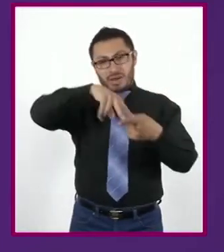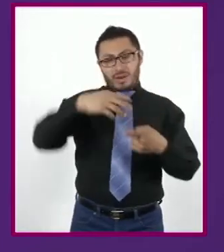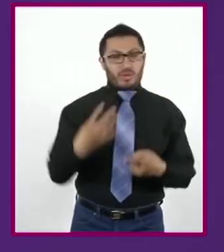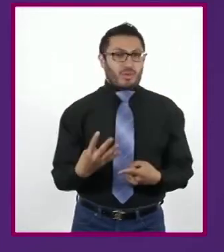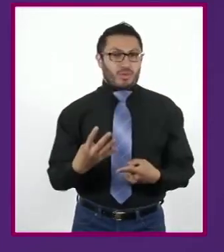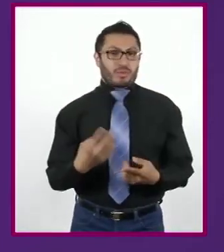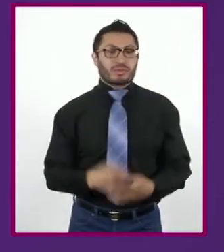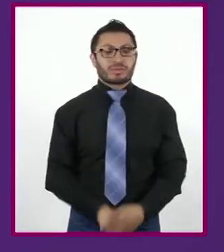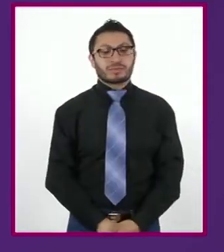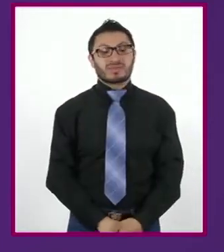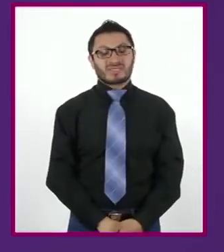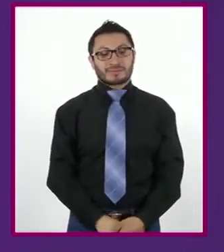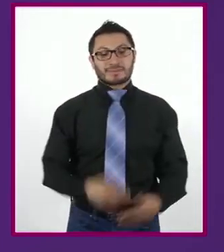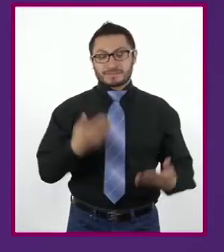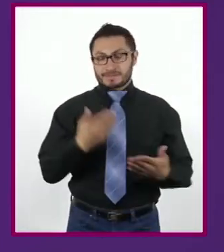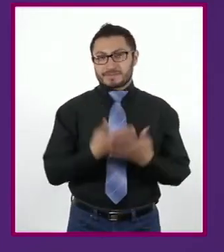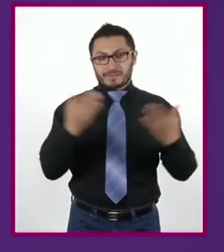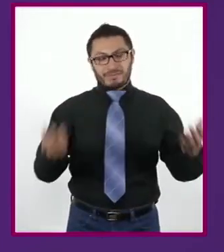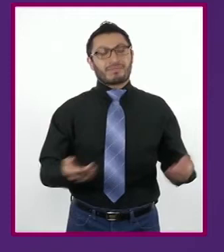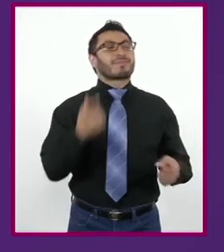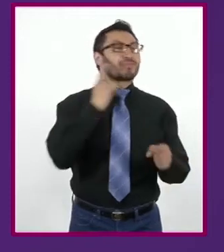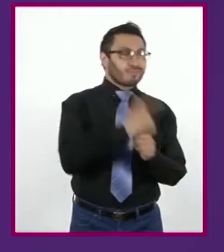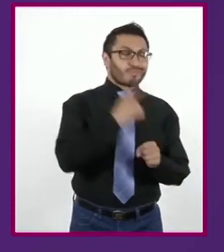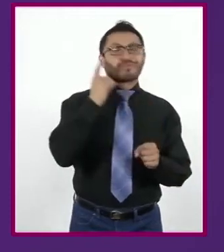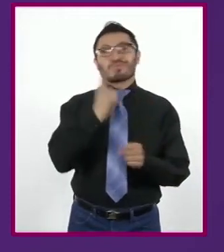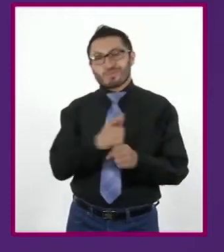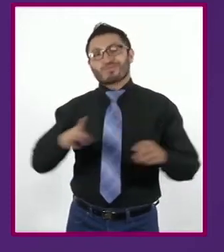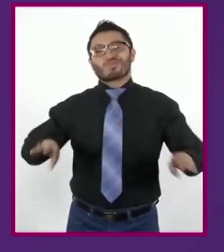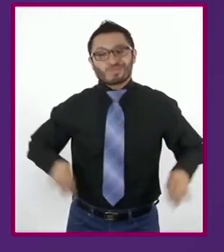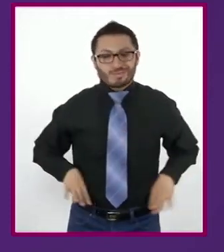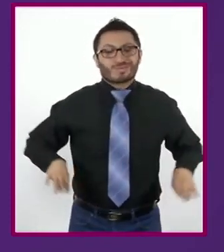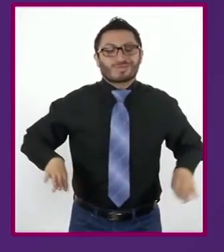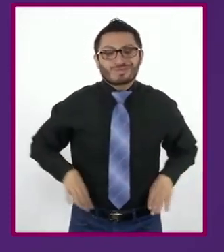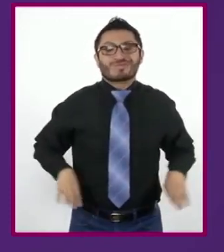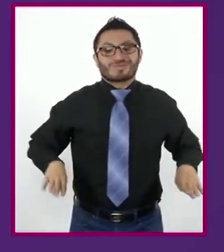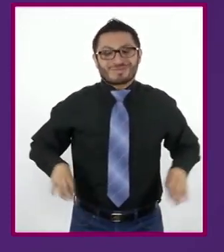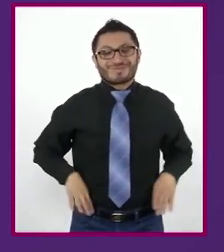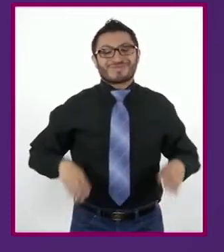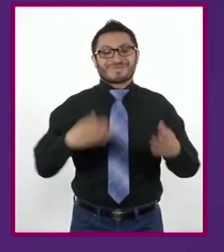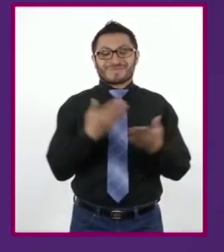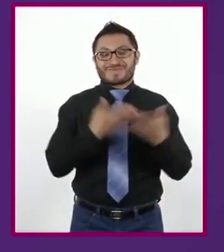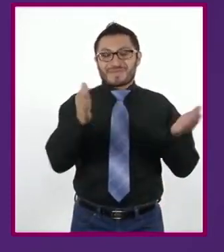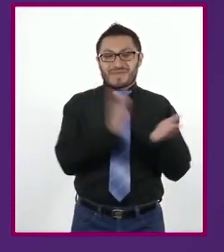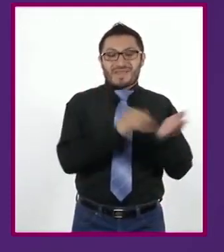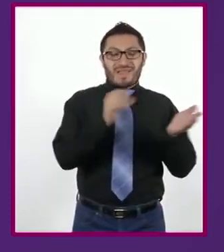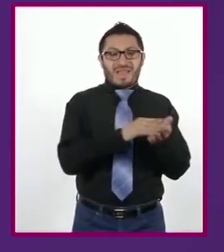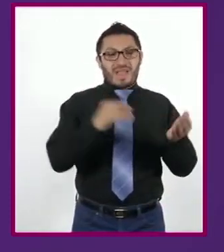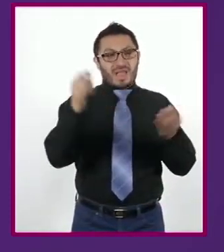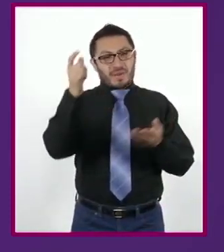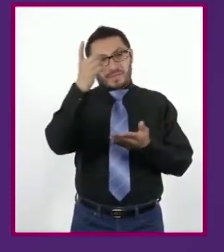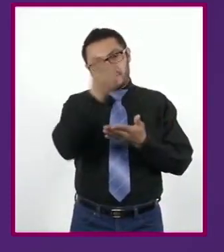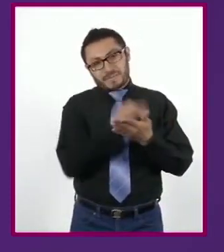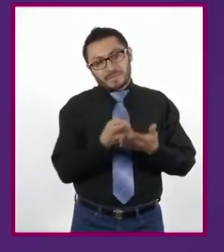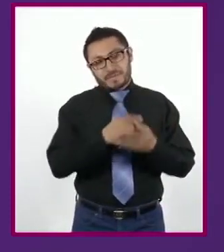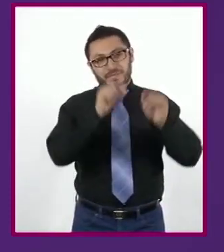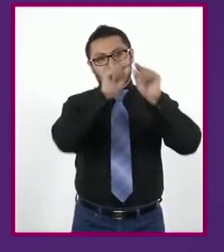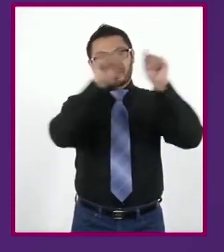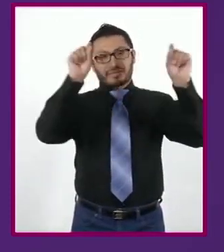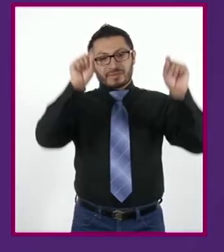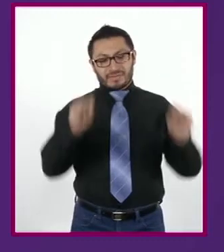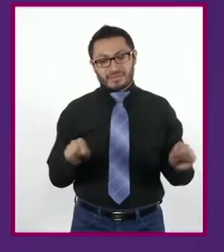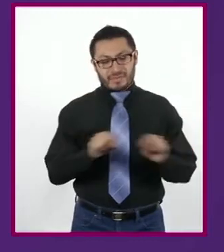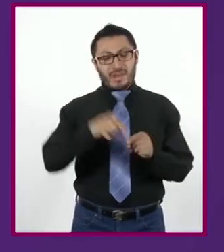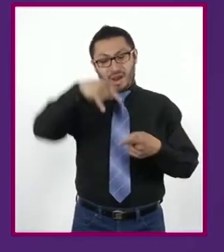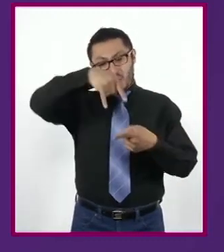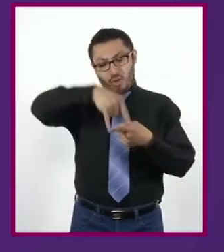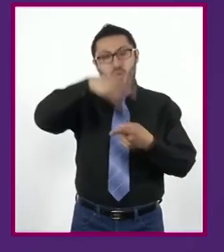4. Ahora que identifica sus propiedades, en una hoja traza un cuadrado de 5 por 5